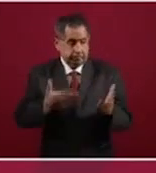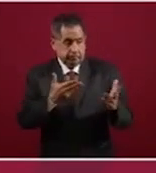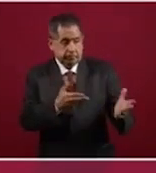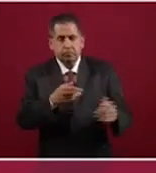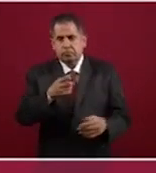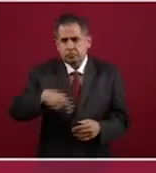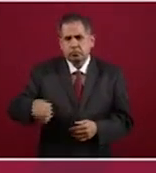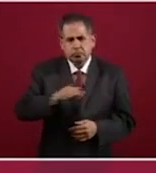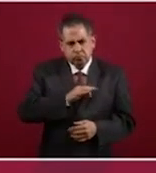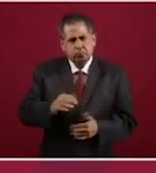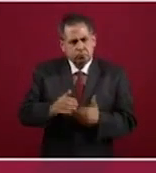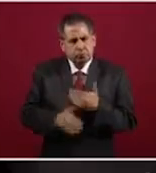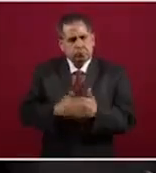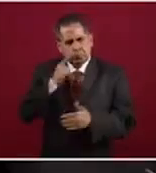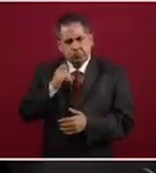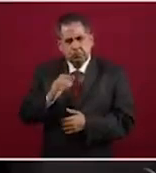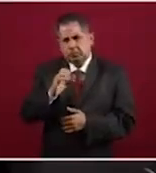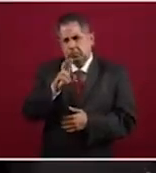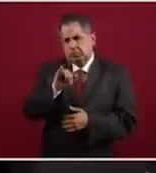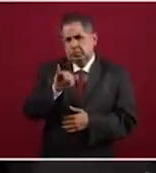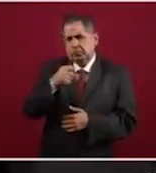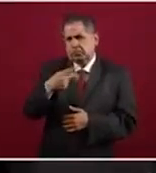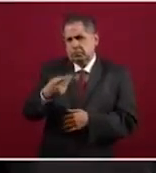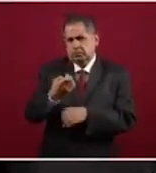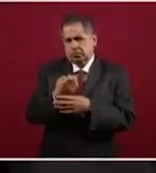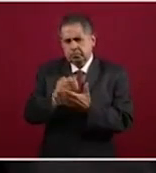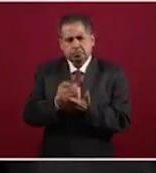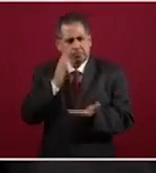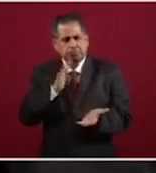enfrentar la crisis económica